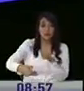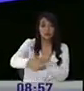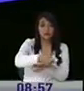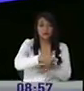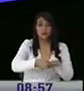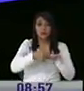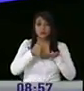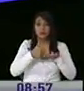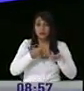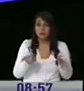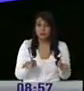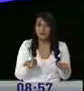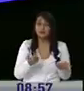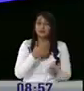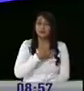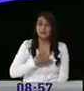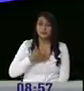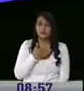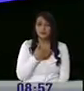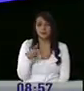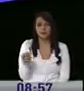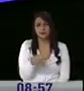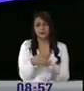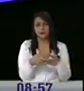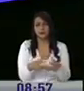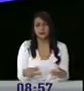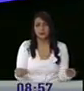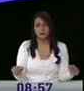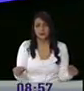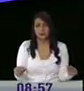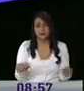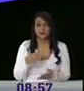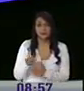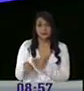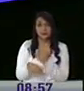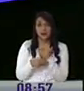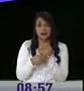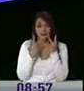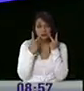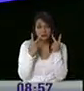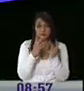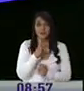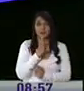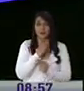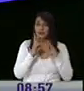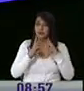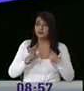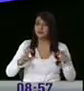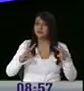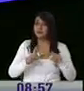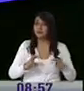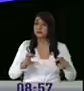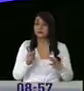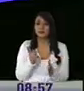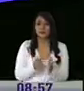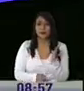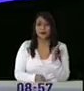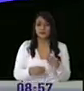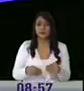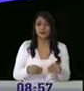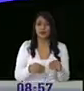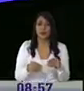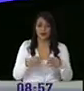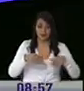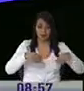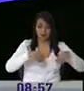necesaria para que por favor sal de este aprieto y adicional ver técnicamente qué es lo que ha sucedido la tierra que lo que